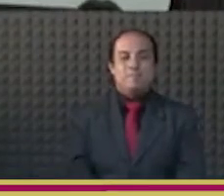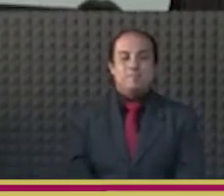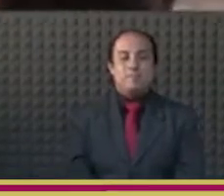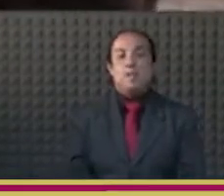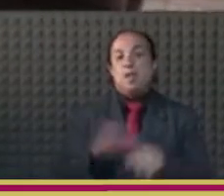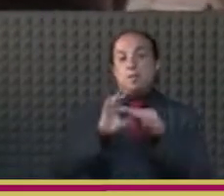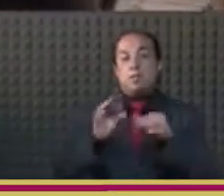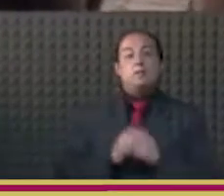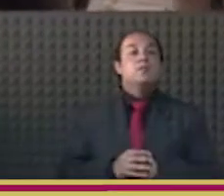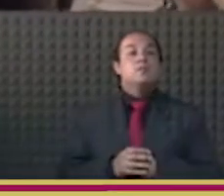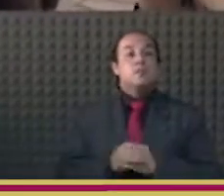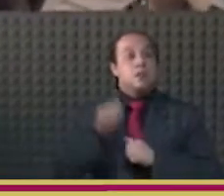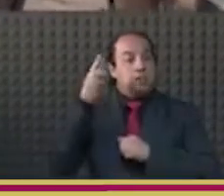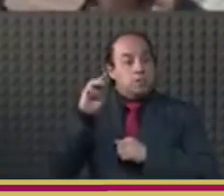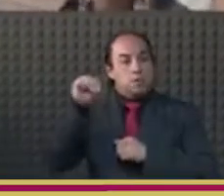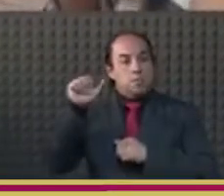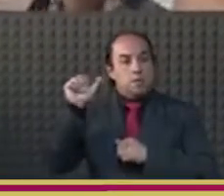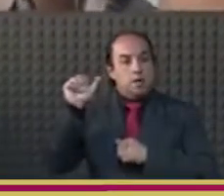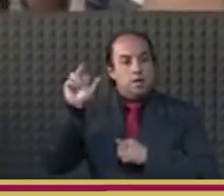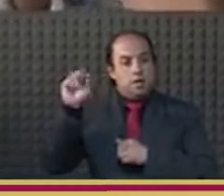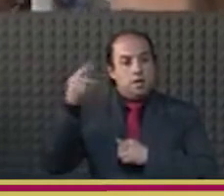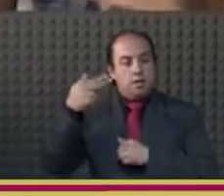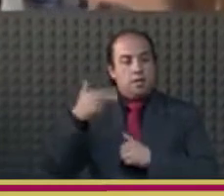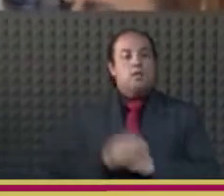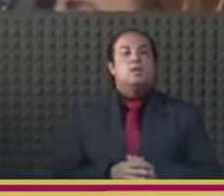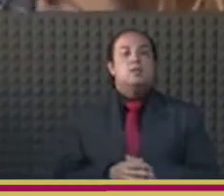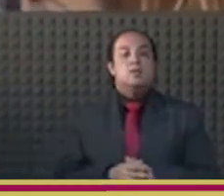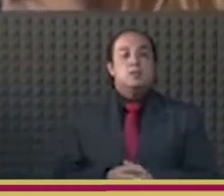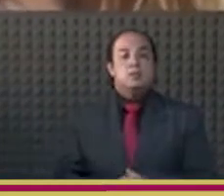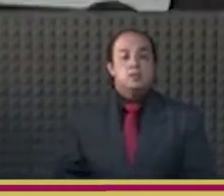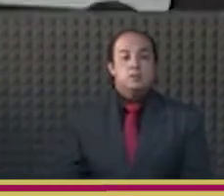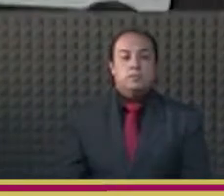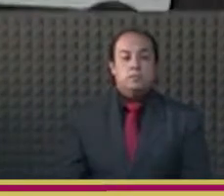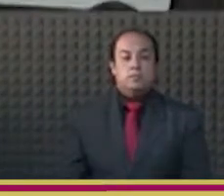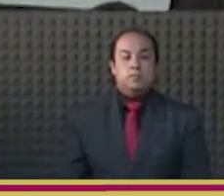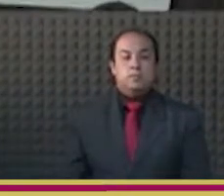Las palabras del maestro Marat Baruch Bolaños López.